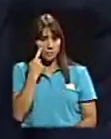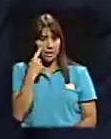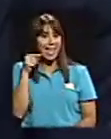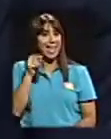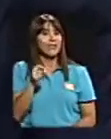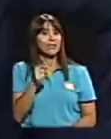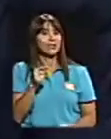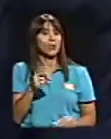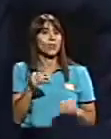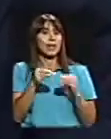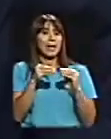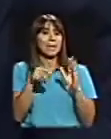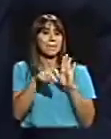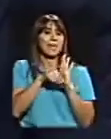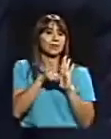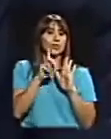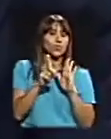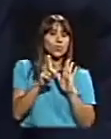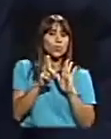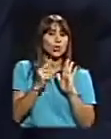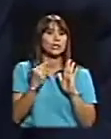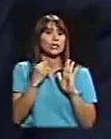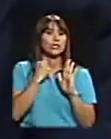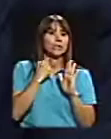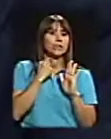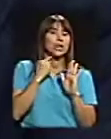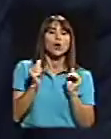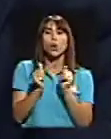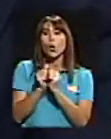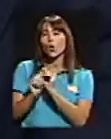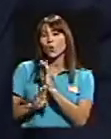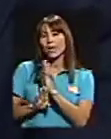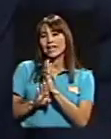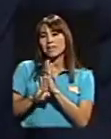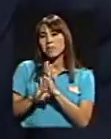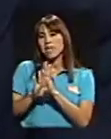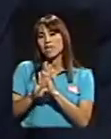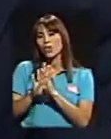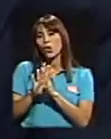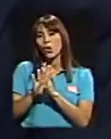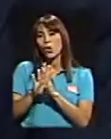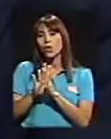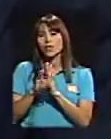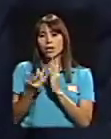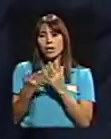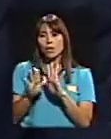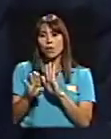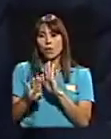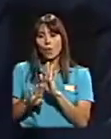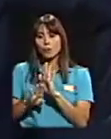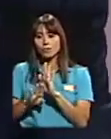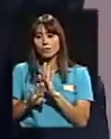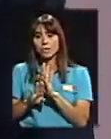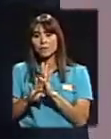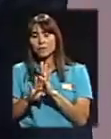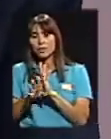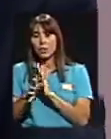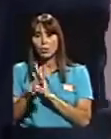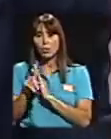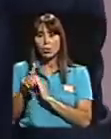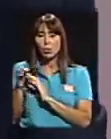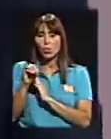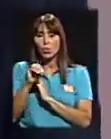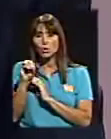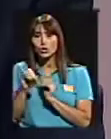inflación de -1 y con un crecimiento de cuando crecemos mucho, crecemos 1%, pero casi siempre